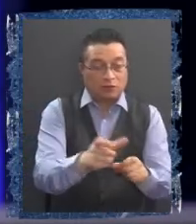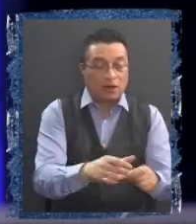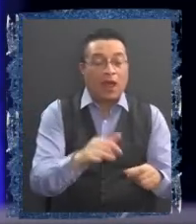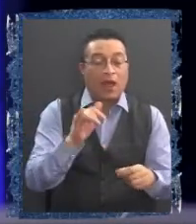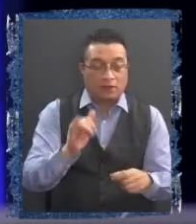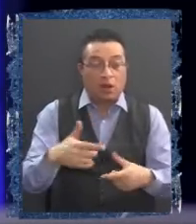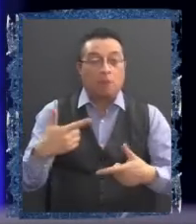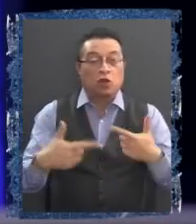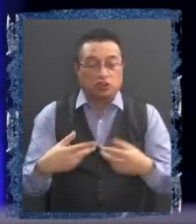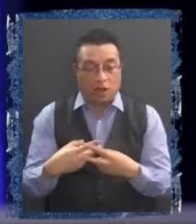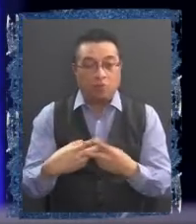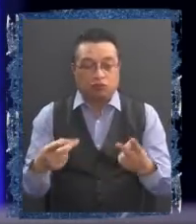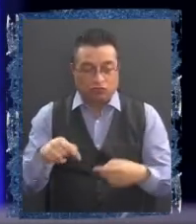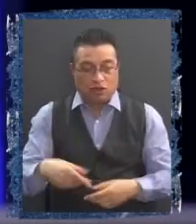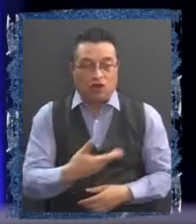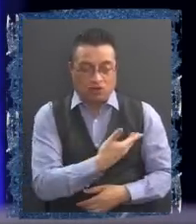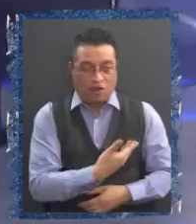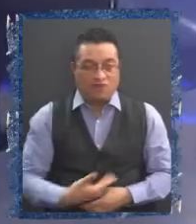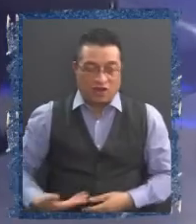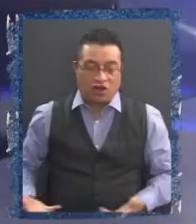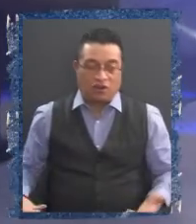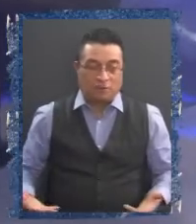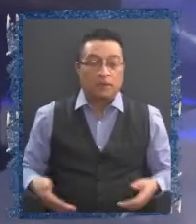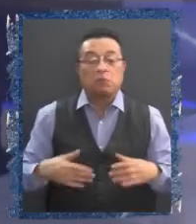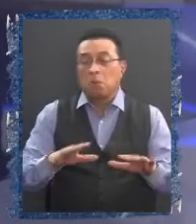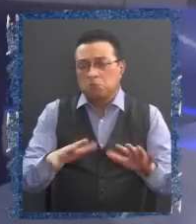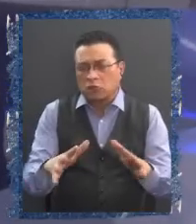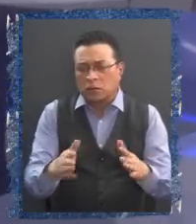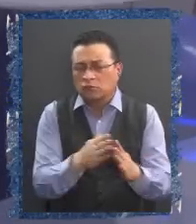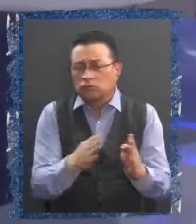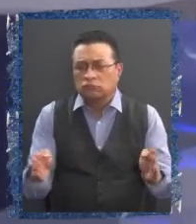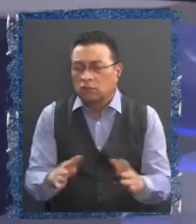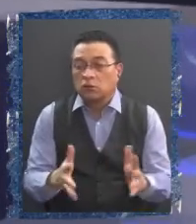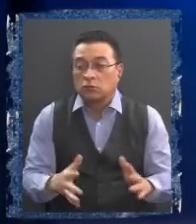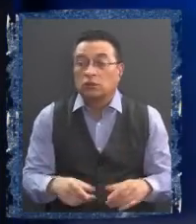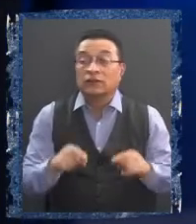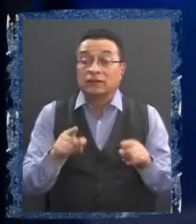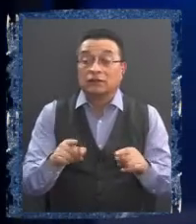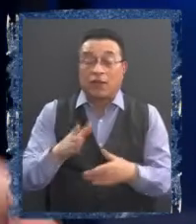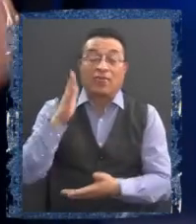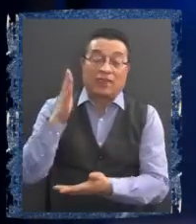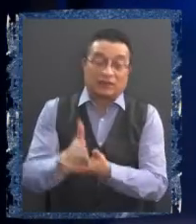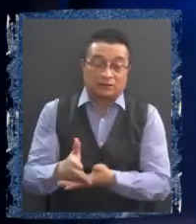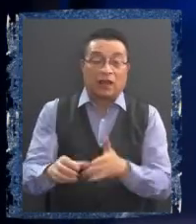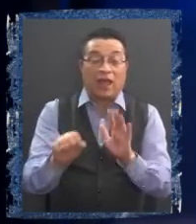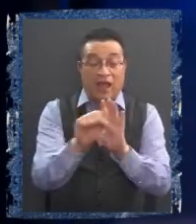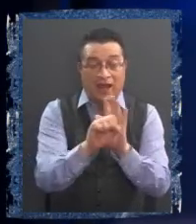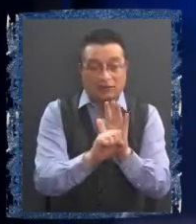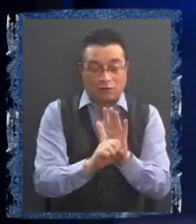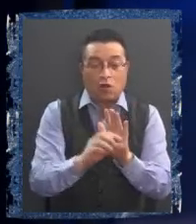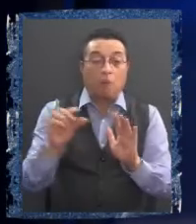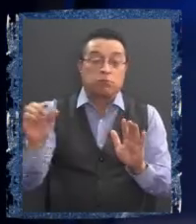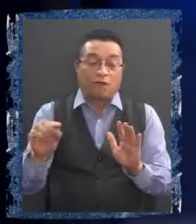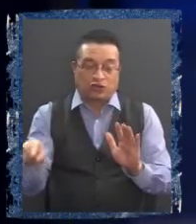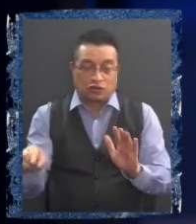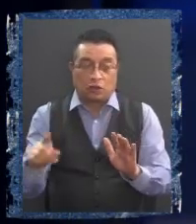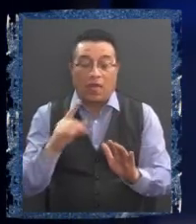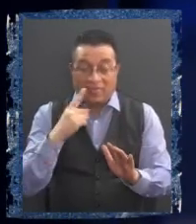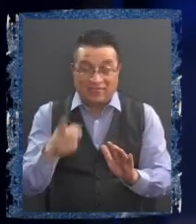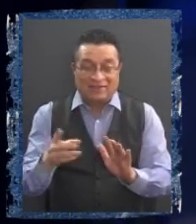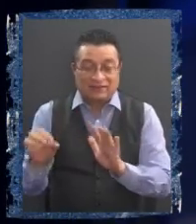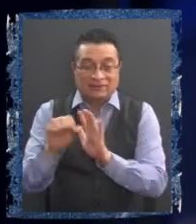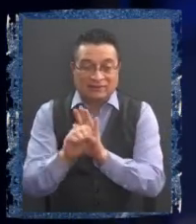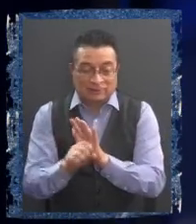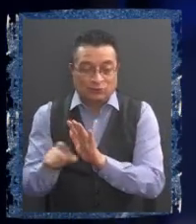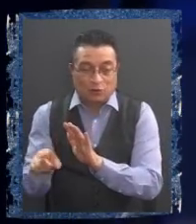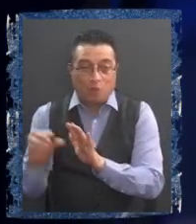política pública en el actual gobierno. Ya, pero más o menos. Bueno, eso es lo que va a decir el articulado transitorio, pero lo que va a decir el articulado transitorio es el plazo